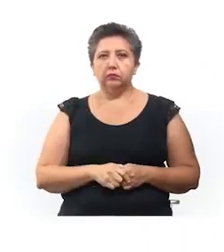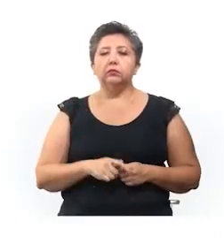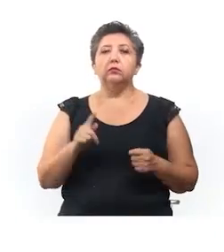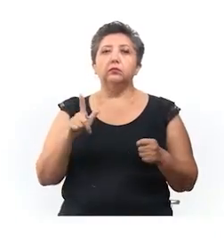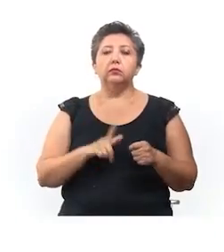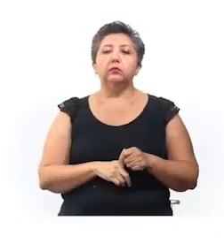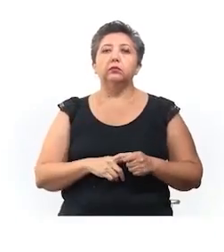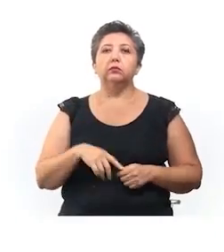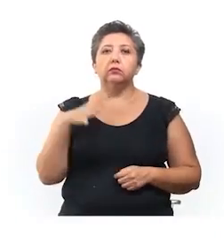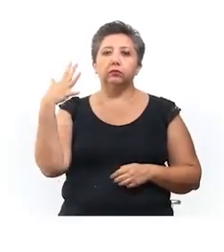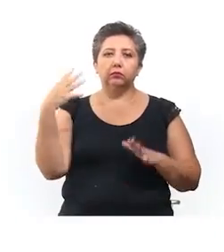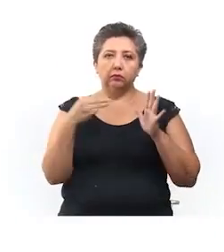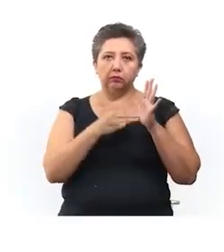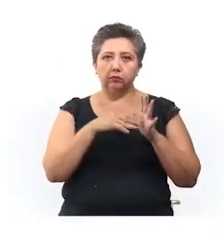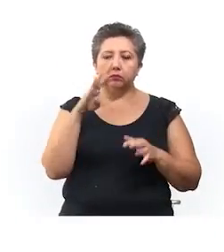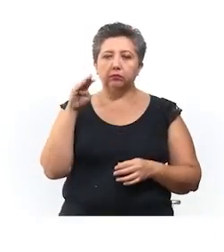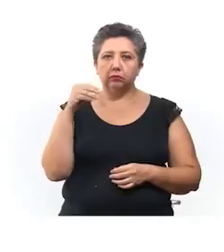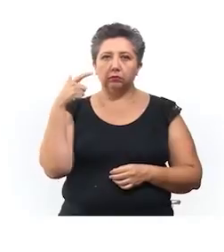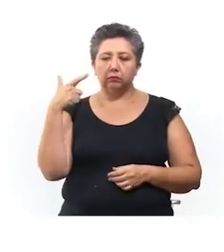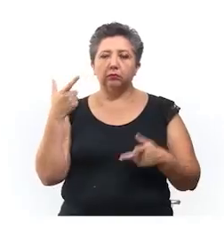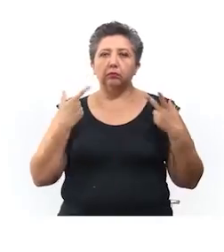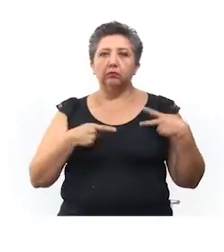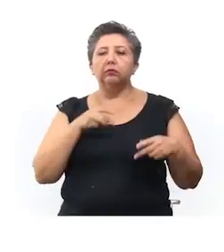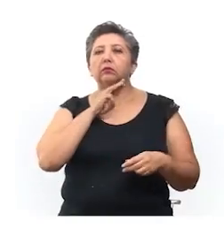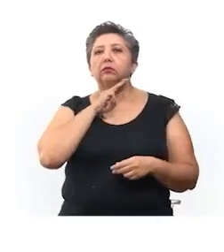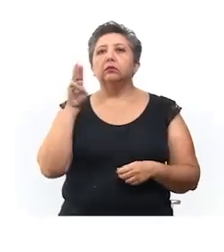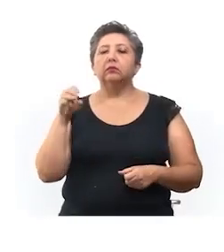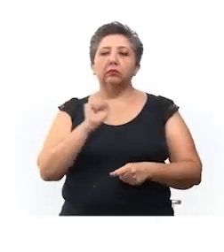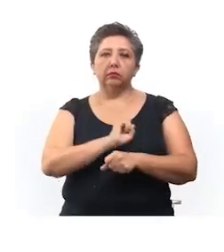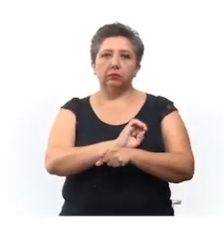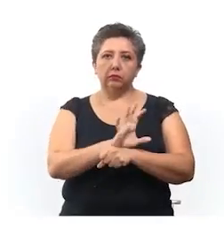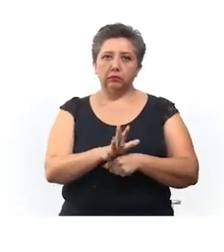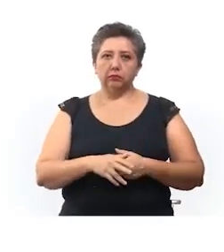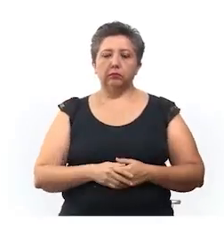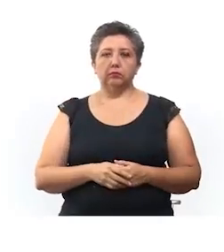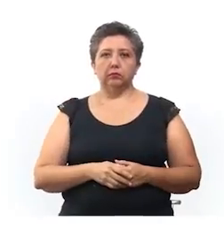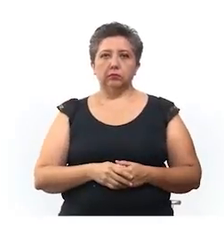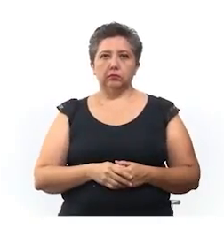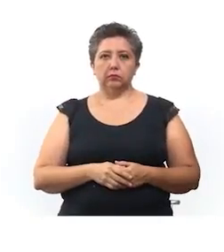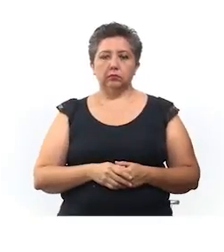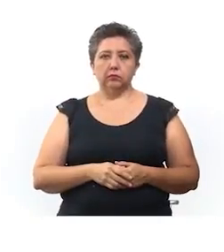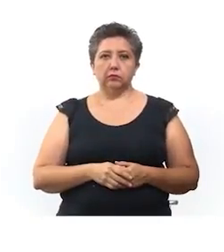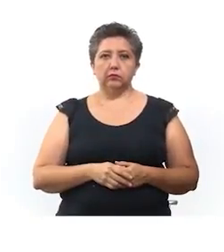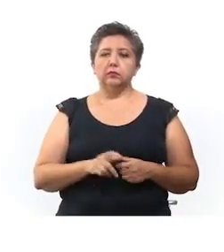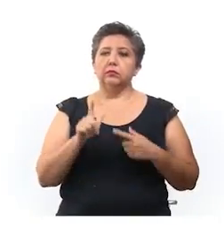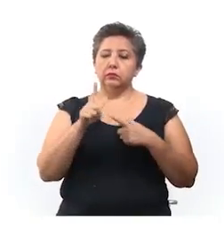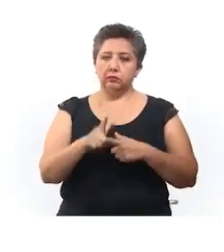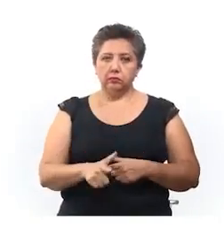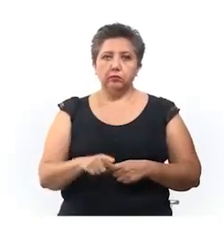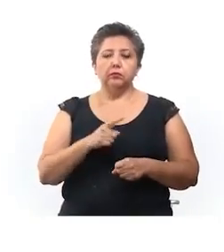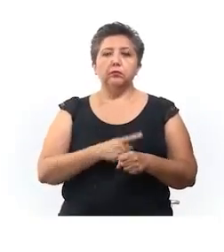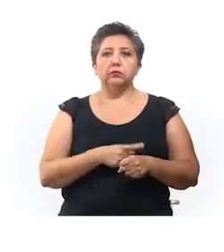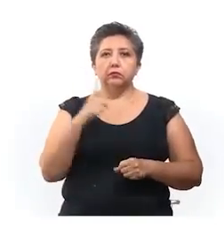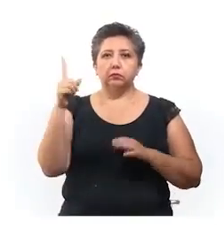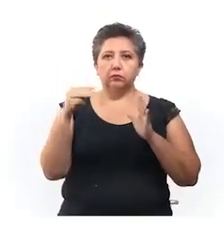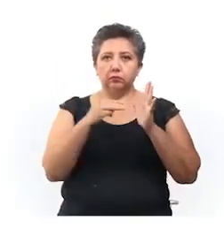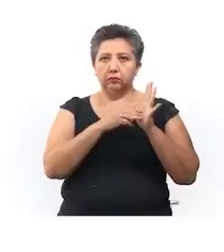En total, son 5.097 las personas fallecidas a causa del coronavirus. De los casos